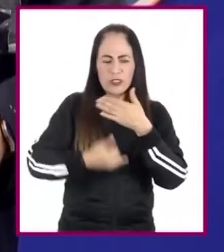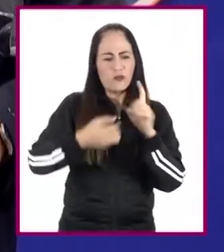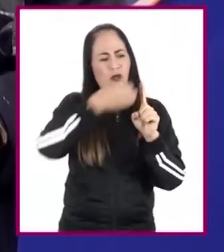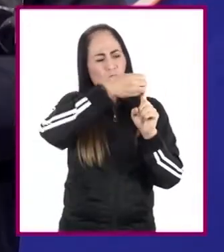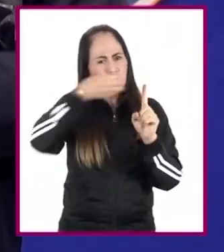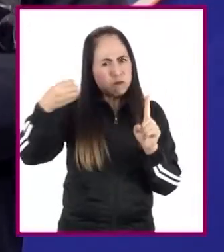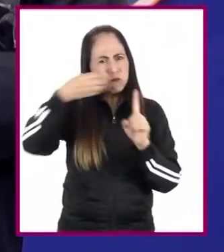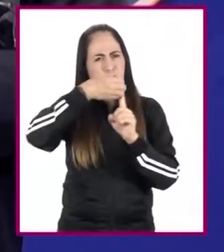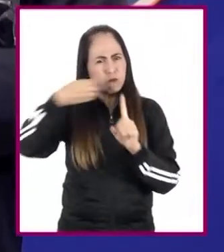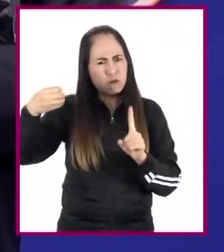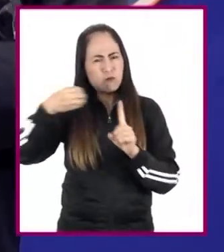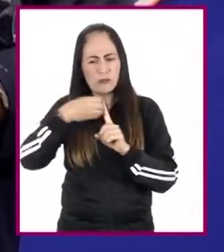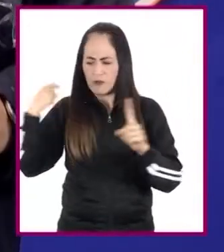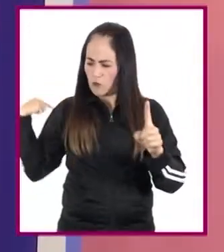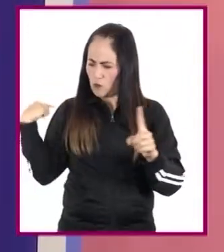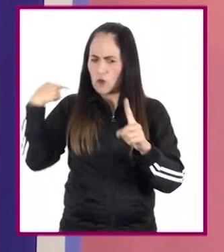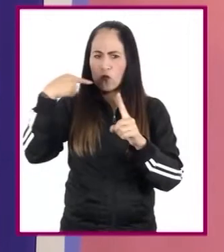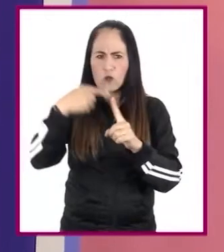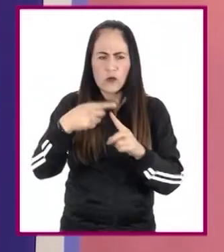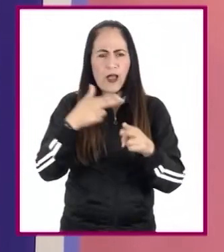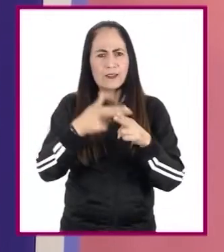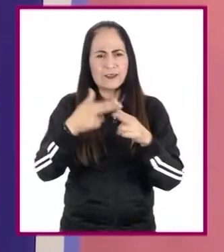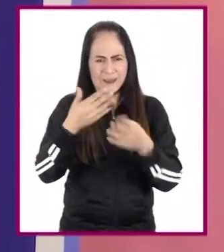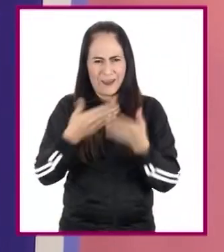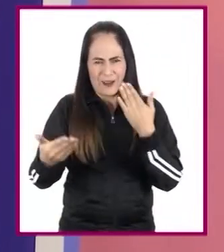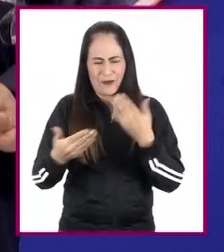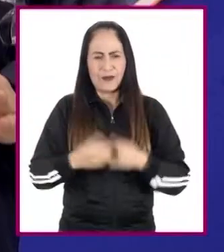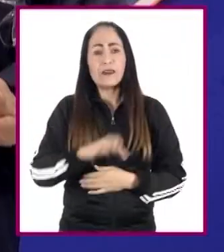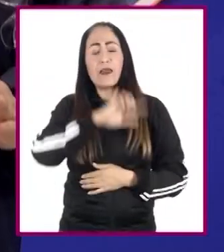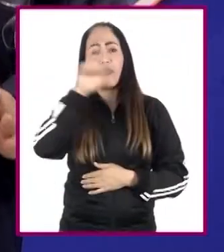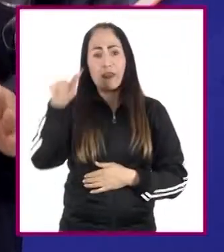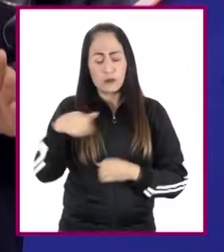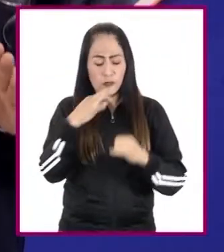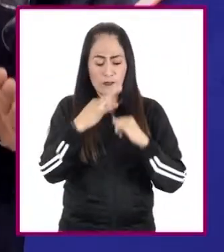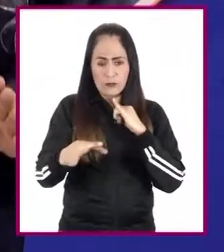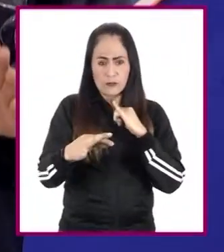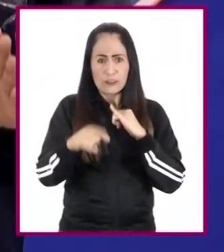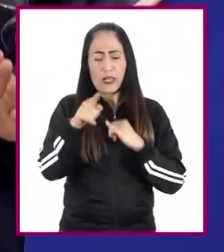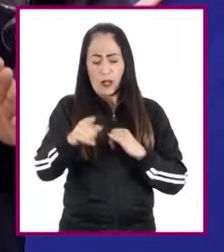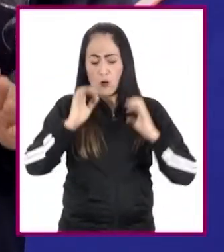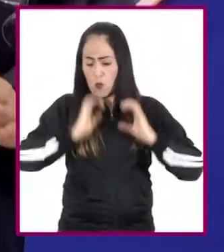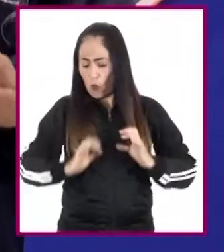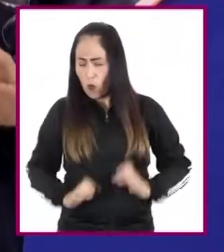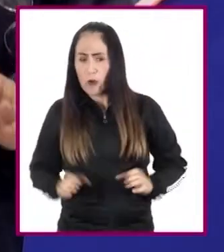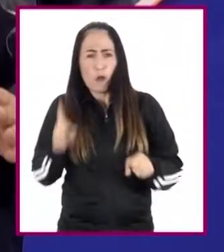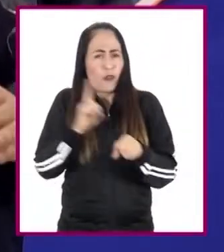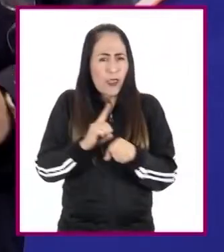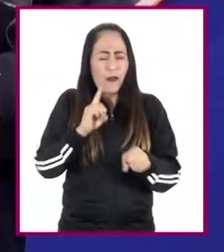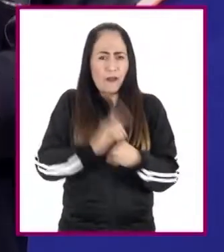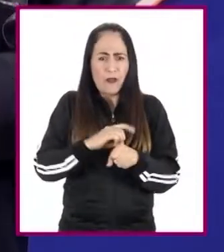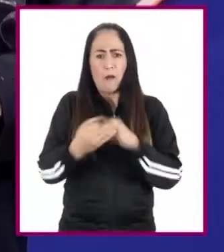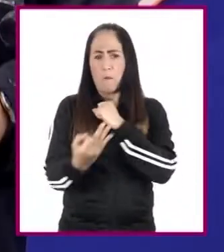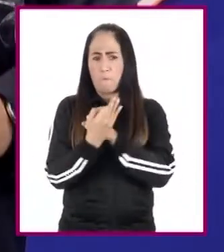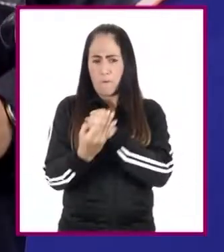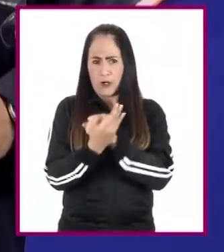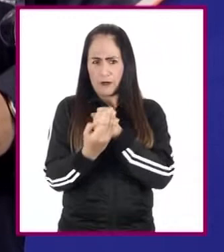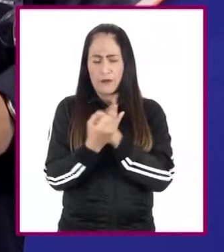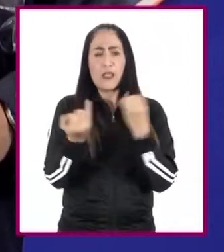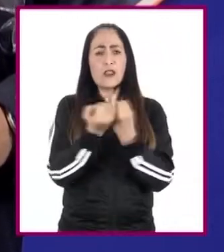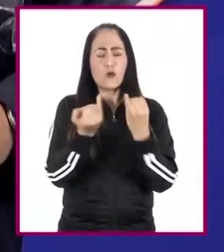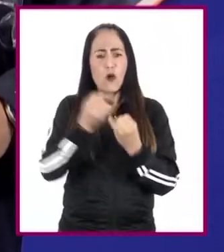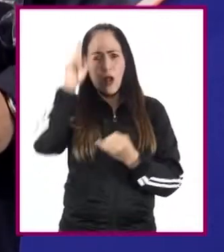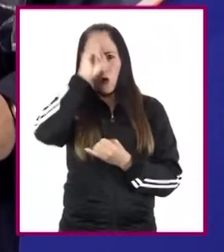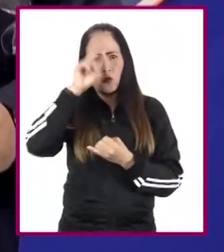químicos aprendidos hasta ahora. Finalmente, revisaremos los beneficios de la actividad física diaria en la salud y algunas recomendaciones de